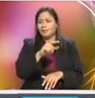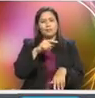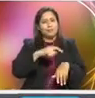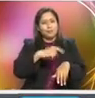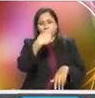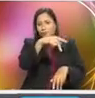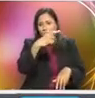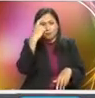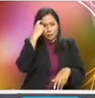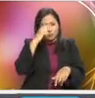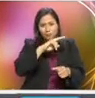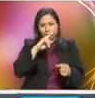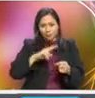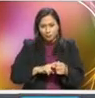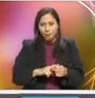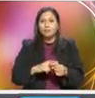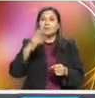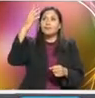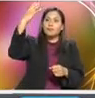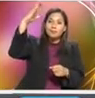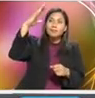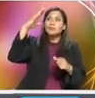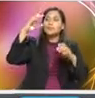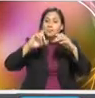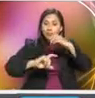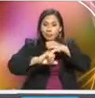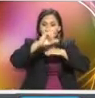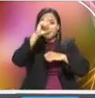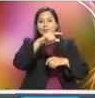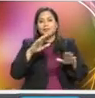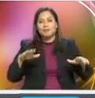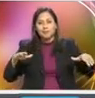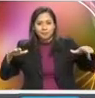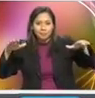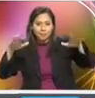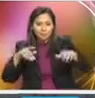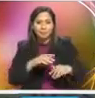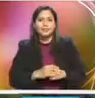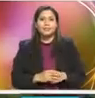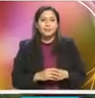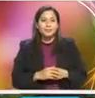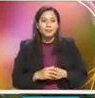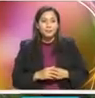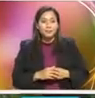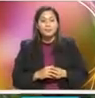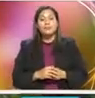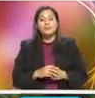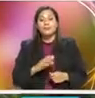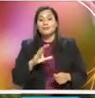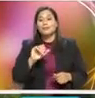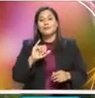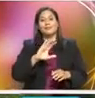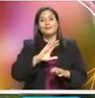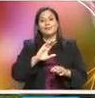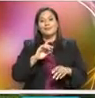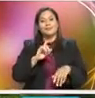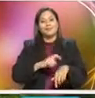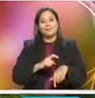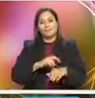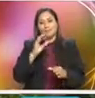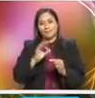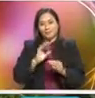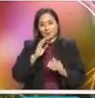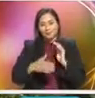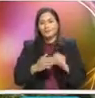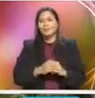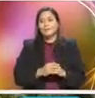tienen el reloj de la naturaleza, cuándo sale el sol, cuándo no, pues simplemente. Y bueno, pues creo que ya estamos casi por irnos. Sí. No